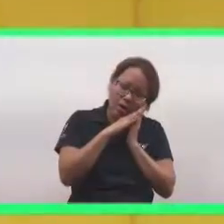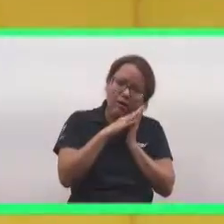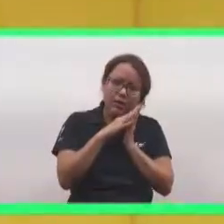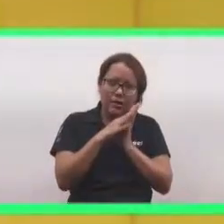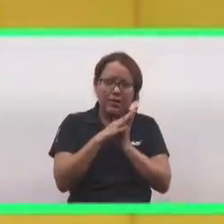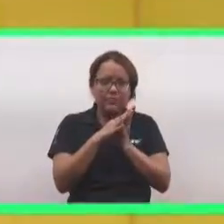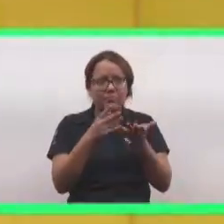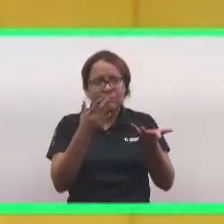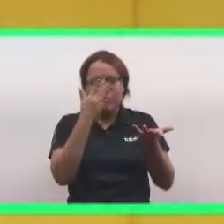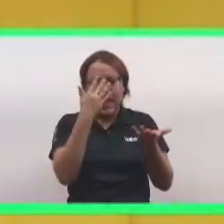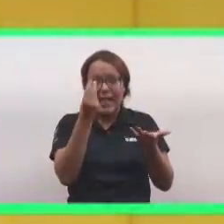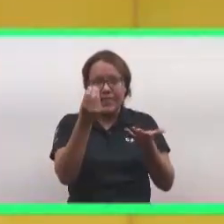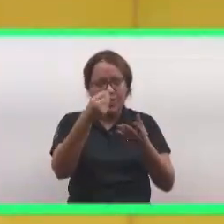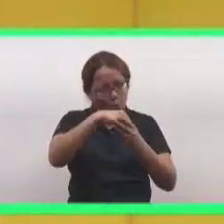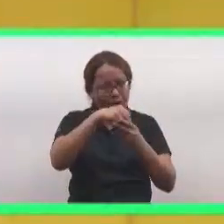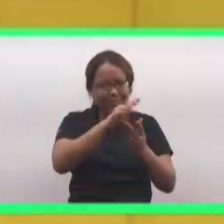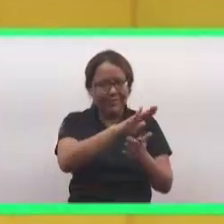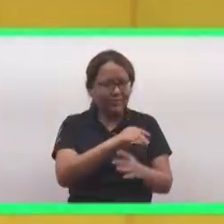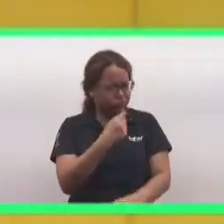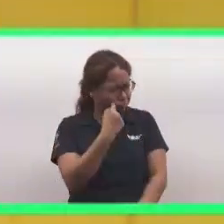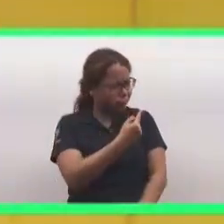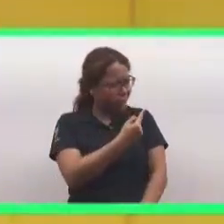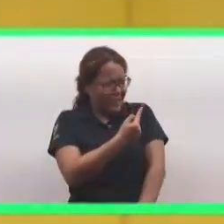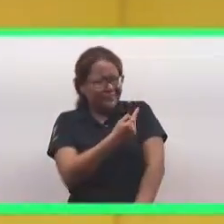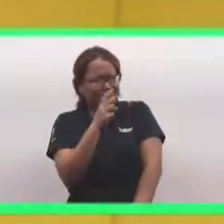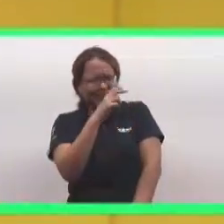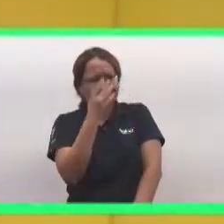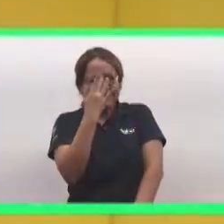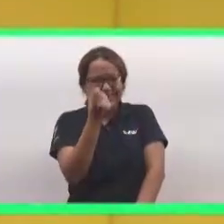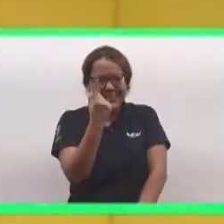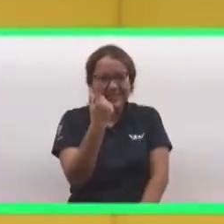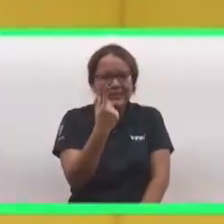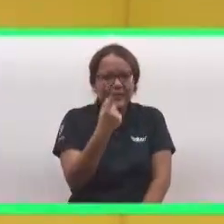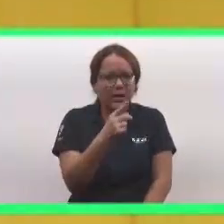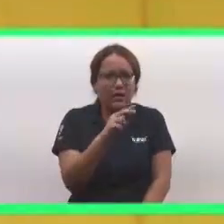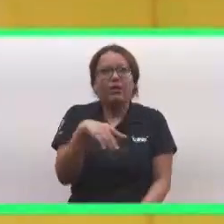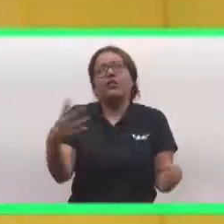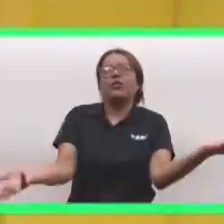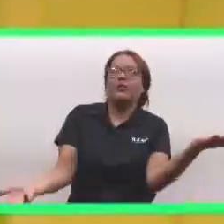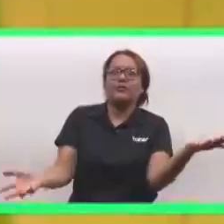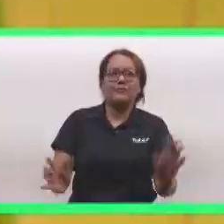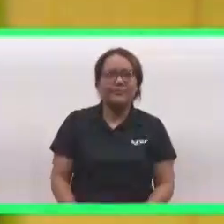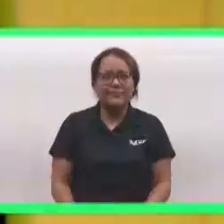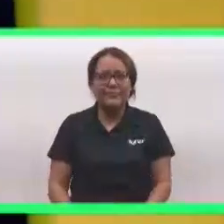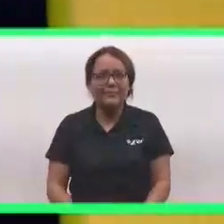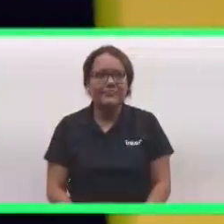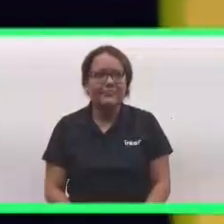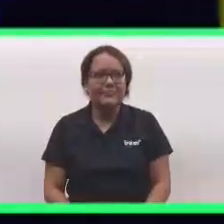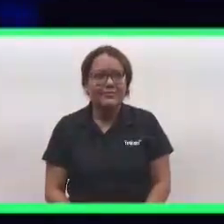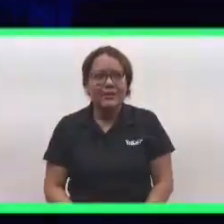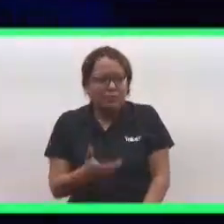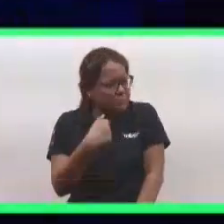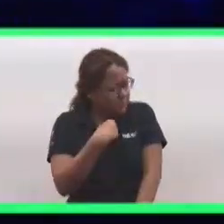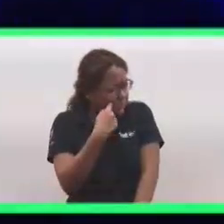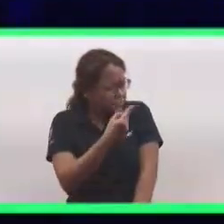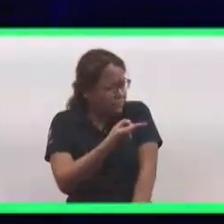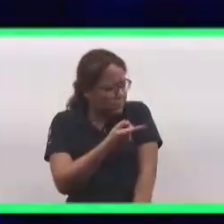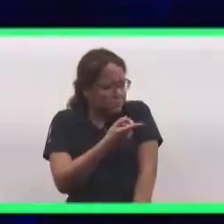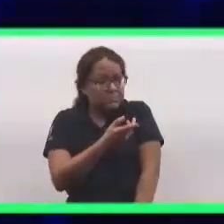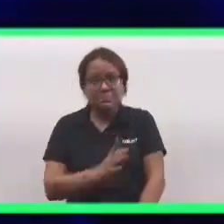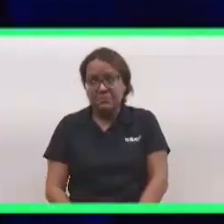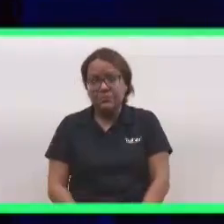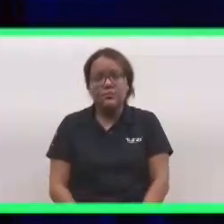boca arriba. No sé si me entiende. A ver, sí, sí. Boca arriba, estaba tirado por lo menos, garantía, a ver qué pasó ahí, pero